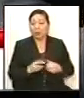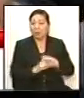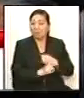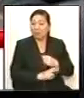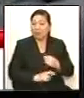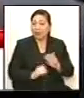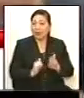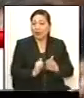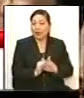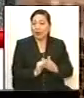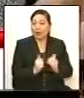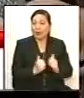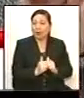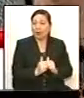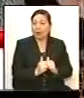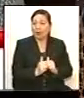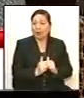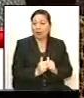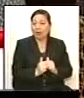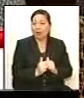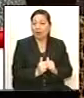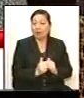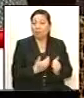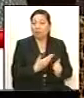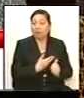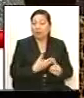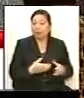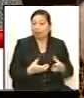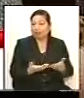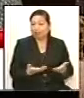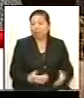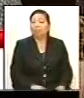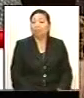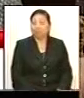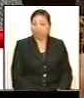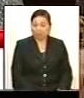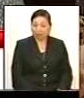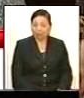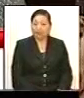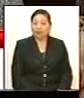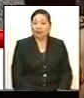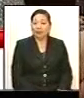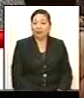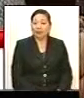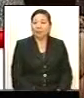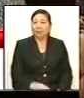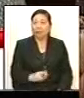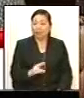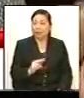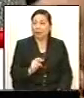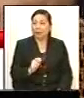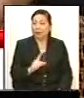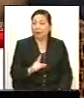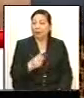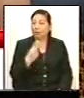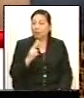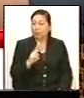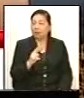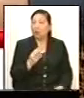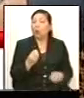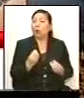que creo que con el congresista y presidente de la Comisión, Martorell, vimos cómo